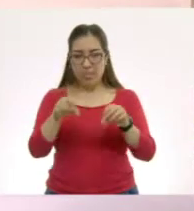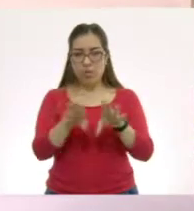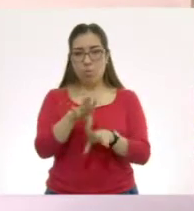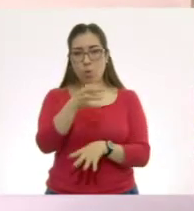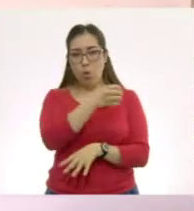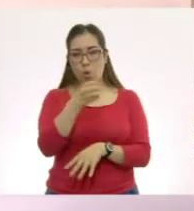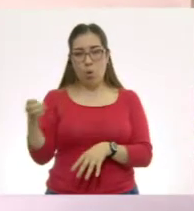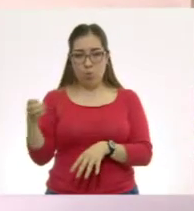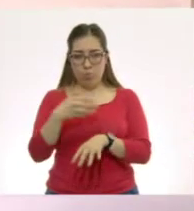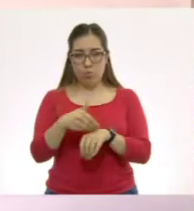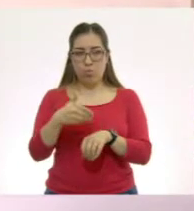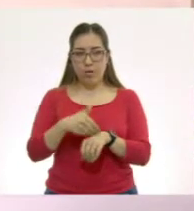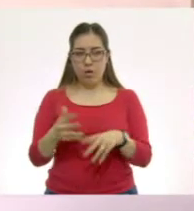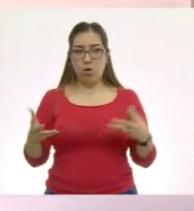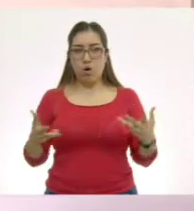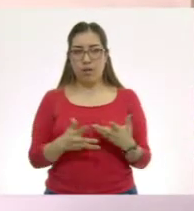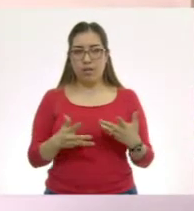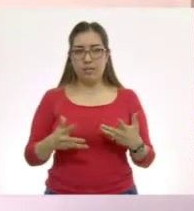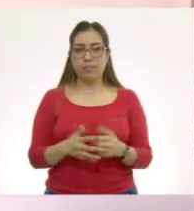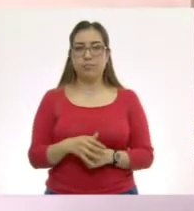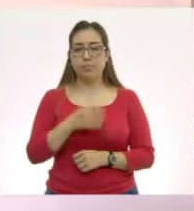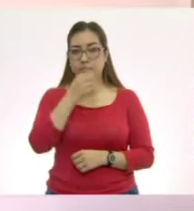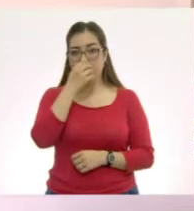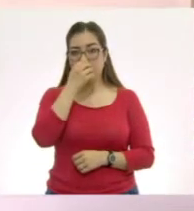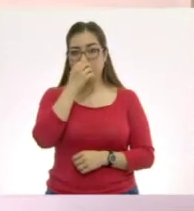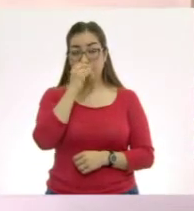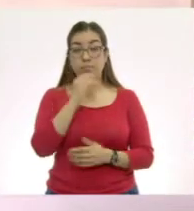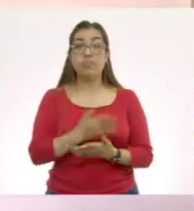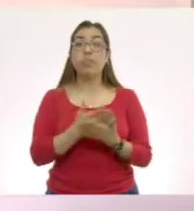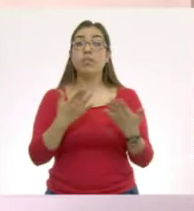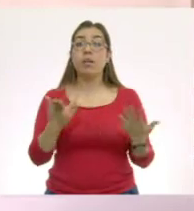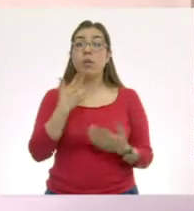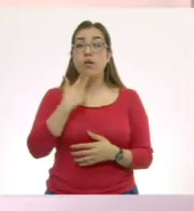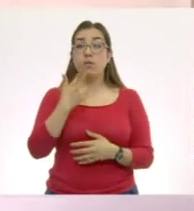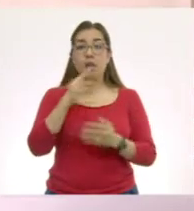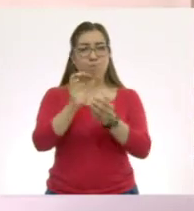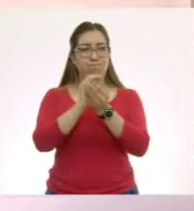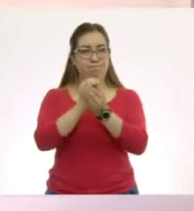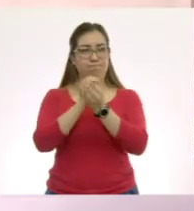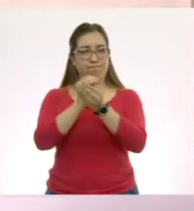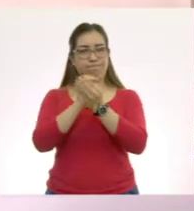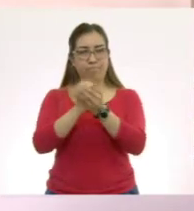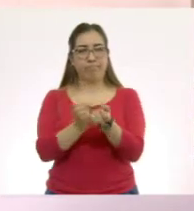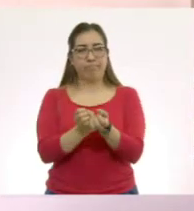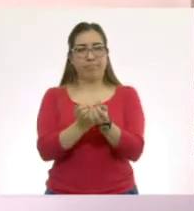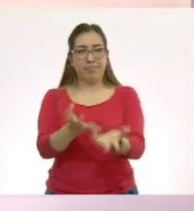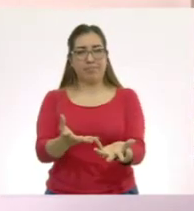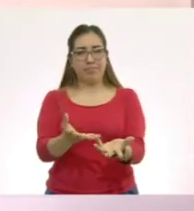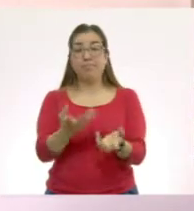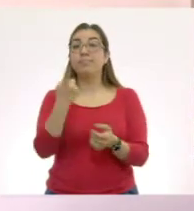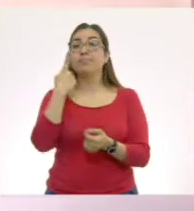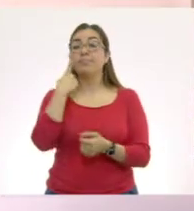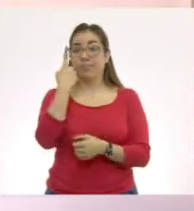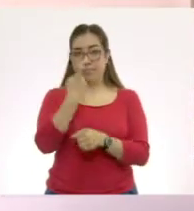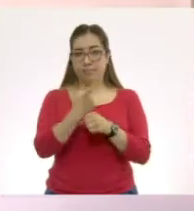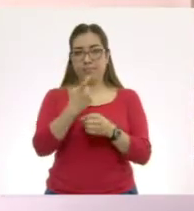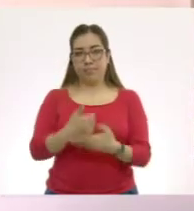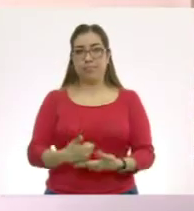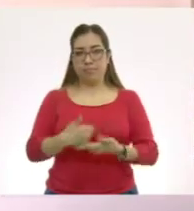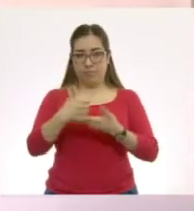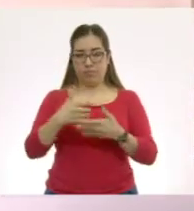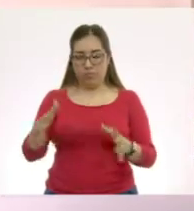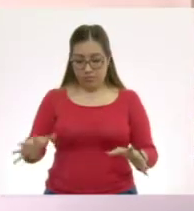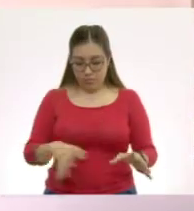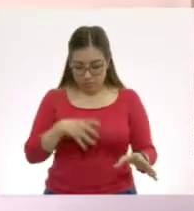parece si ahora ocupamos dos dados? ¿Los dados? Sí. Perfecto. Pero te voy a pedir que me ayudes a recoger las